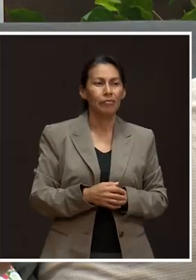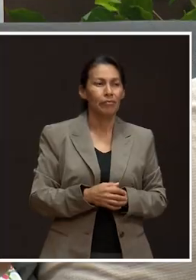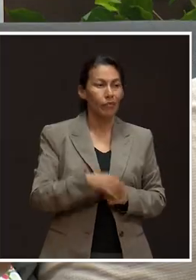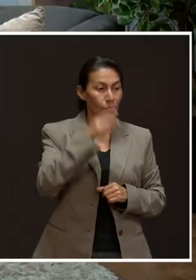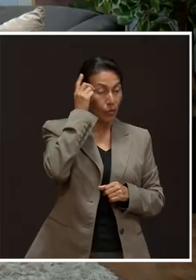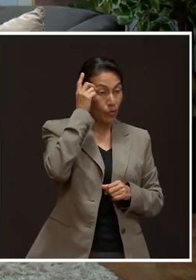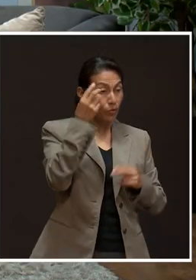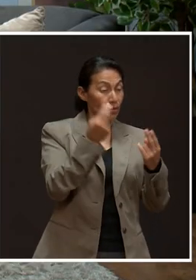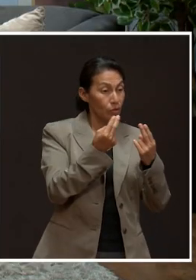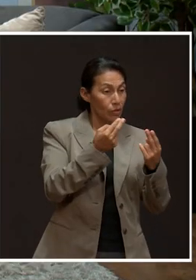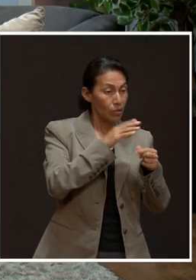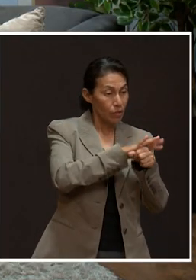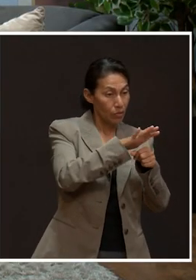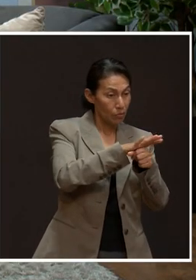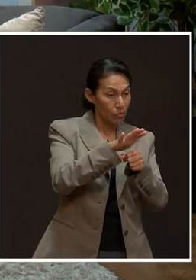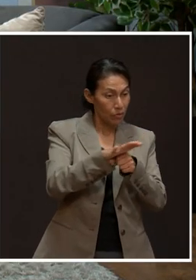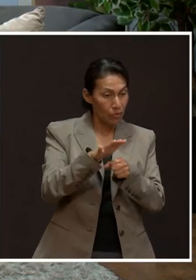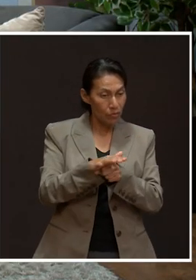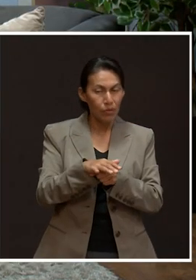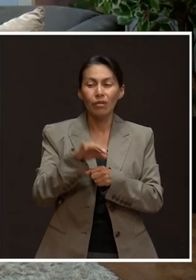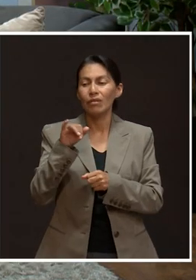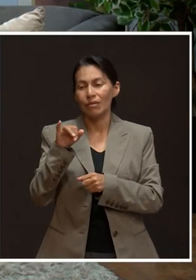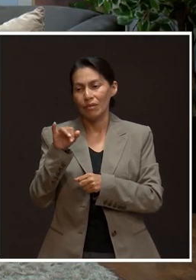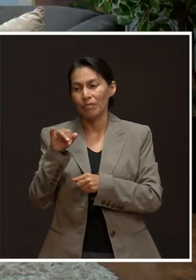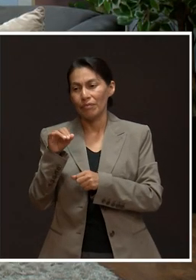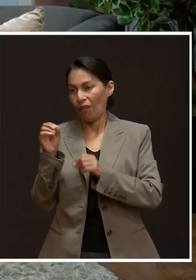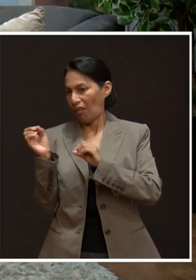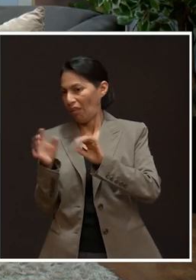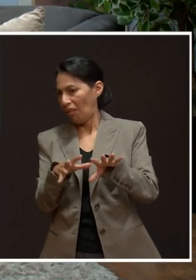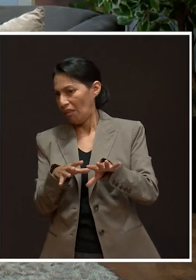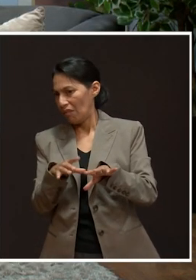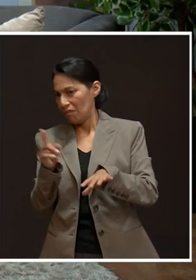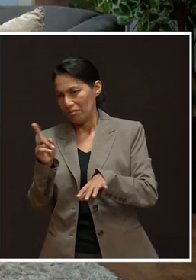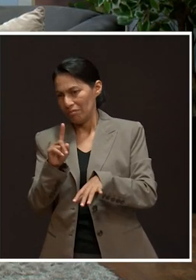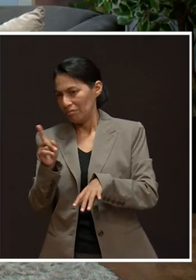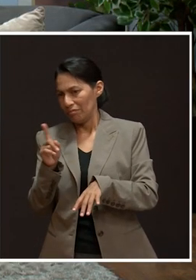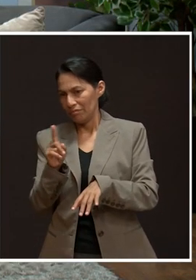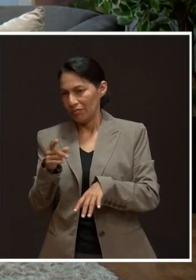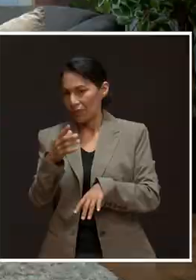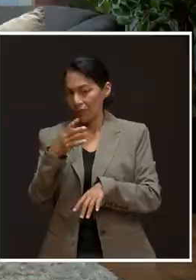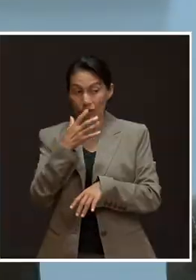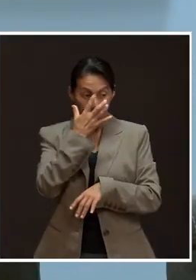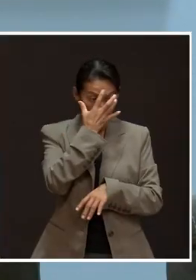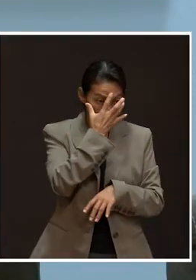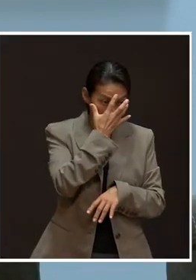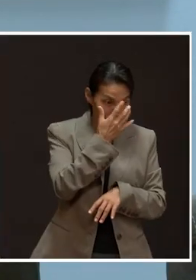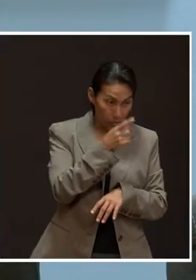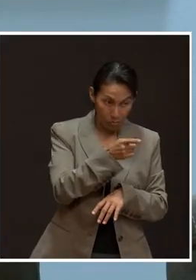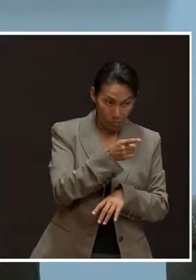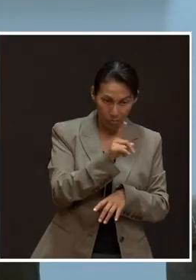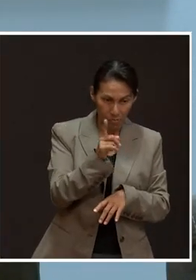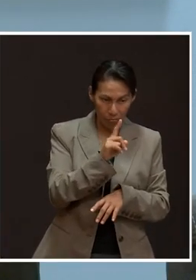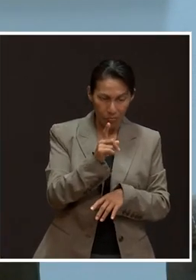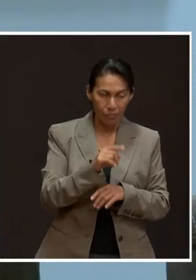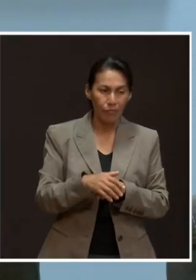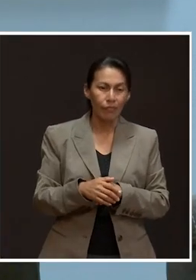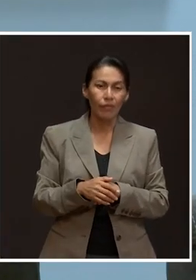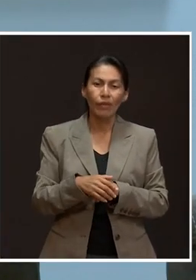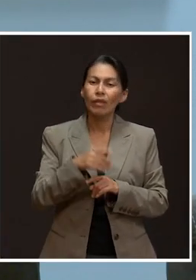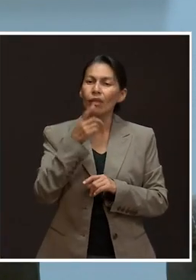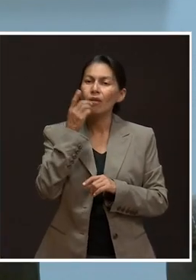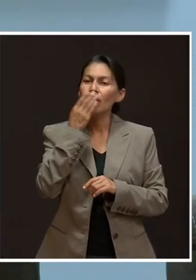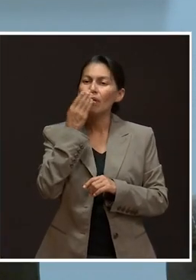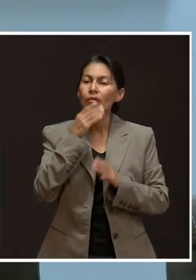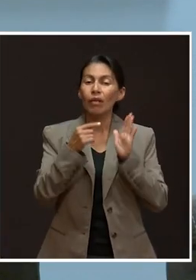Dios te va supliendo tus necesidades, no te ha dejado en vergüenza, ¿verdad? Porque, así dice la